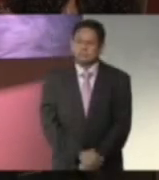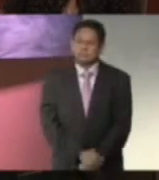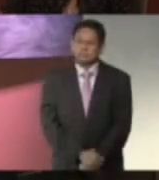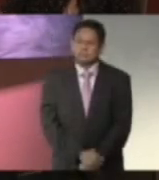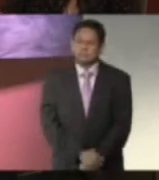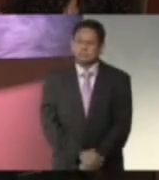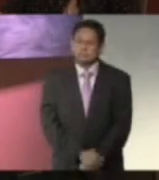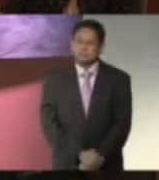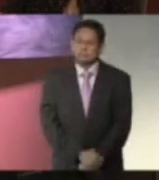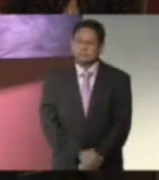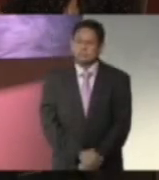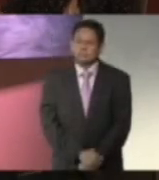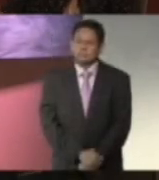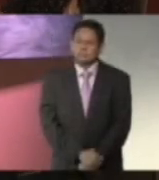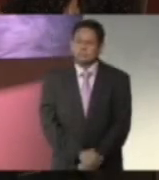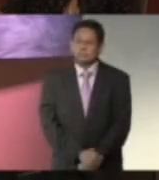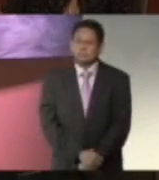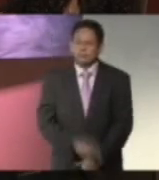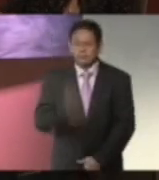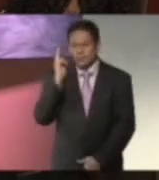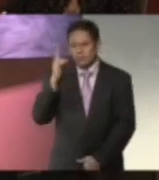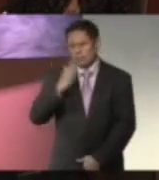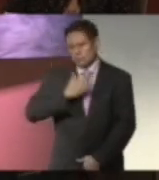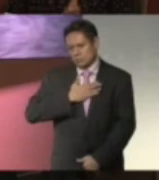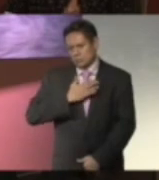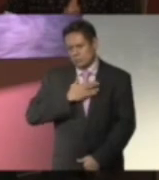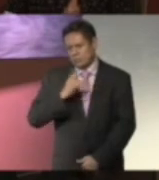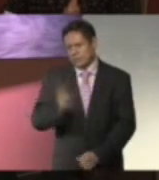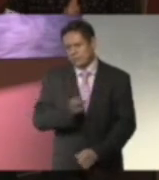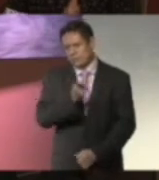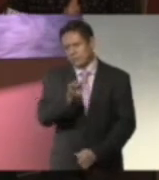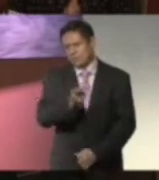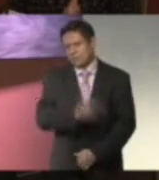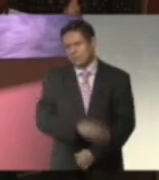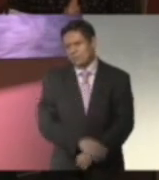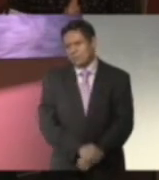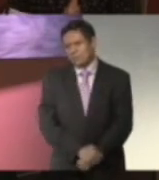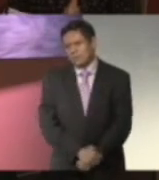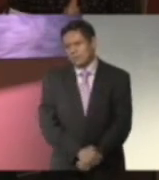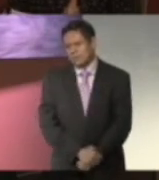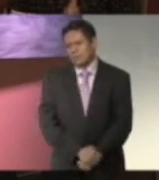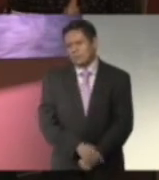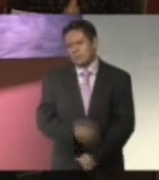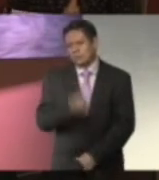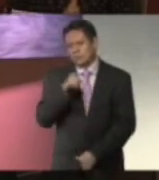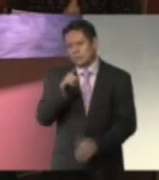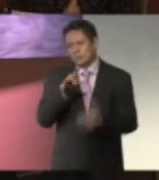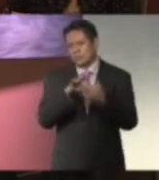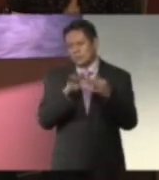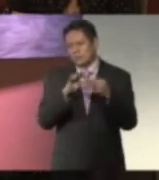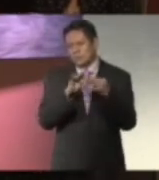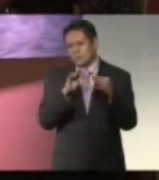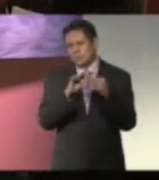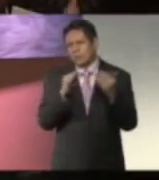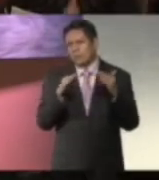Uh-huh. Hola, mi pregunta es, estabas hablando también de los